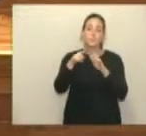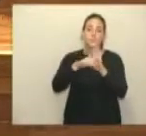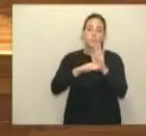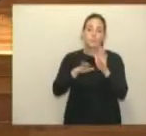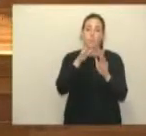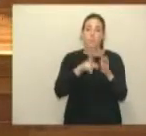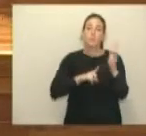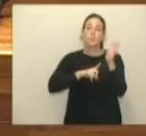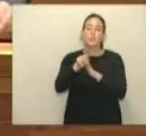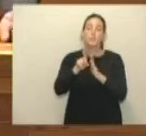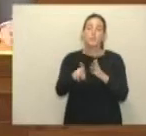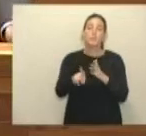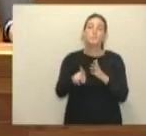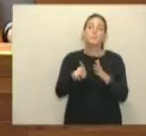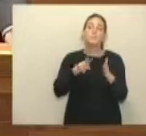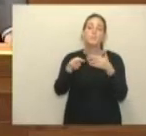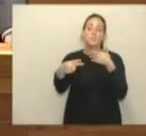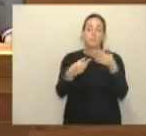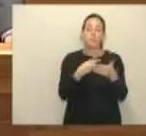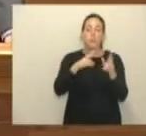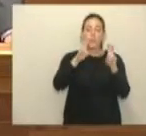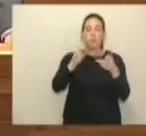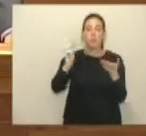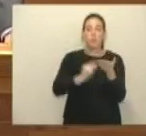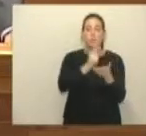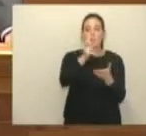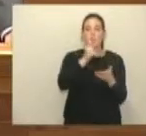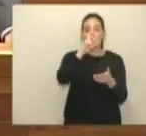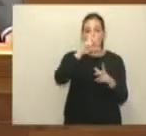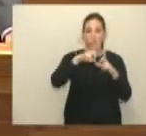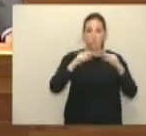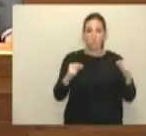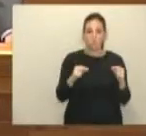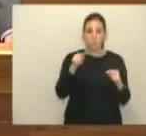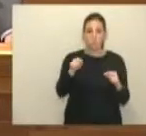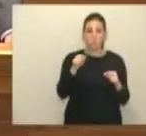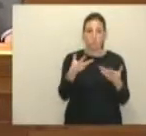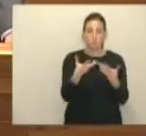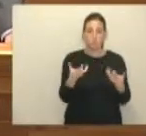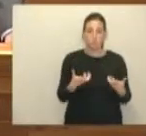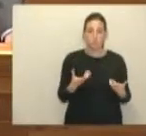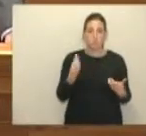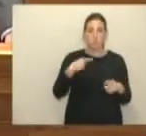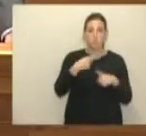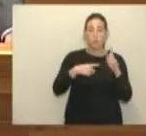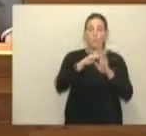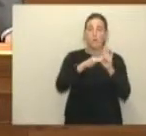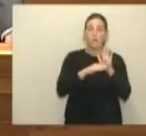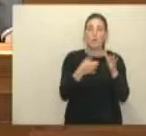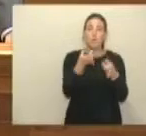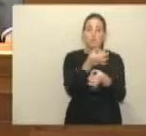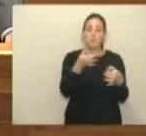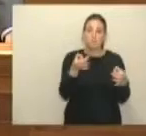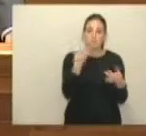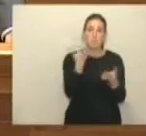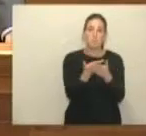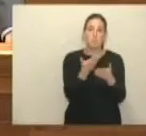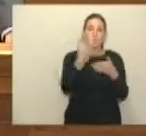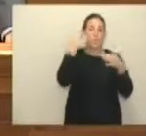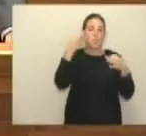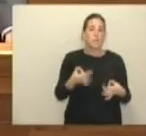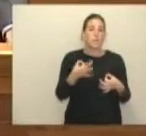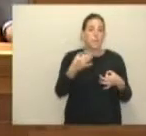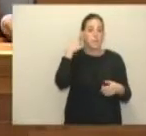transparencia en materia de contratación en el Principado de Asturias. Estas son las palabras, estas son las medidas concretas, las propuestas reales, prolijas